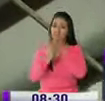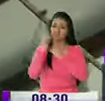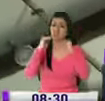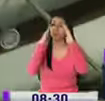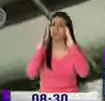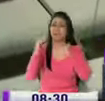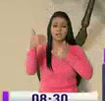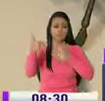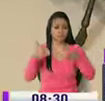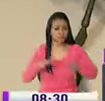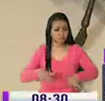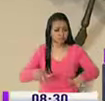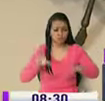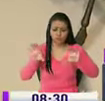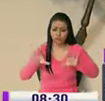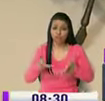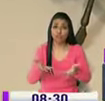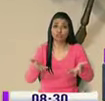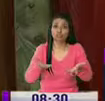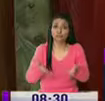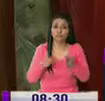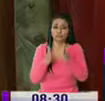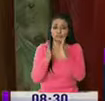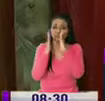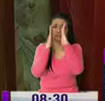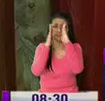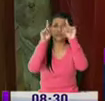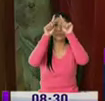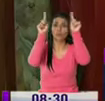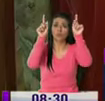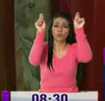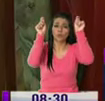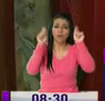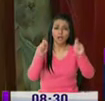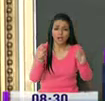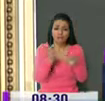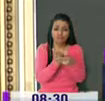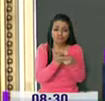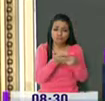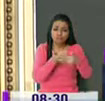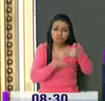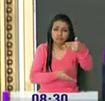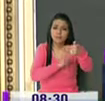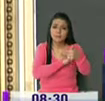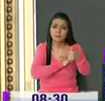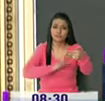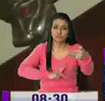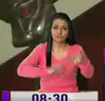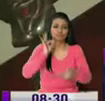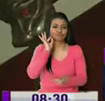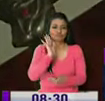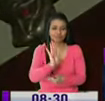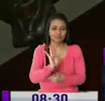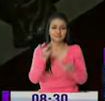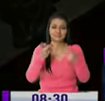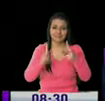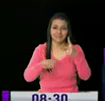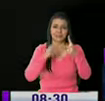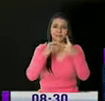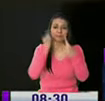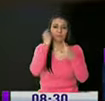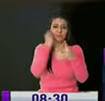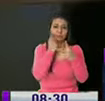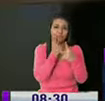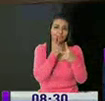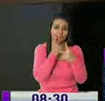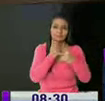se conservan objetos, esculturas, cuadros y documentos personales de la Libertadora y del Libertador. La